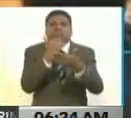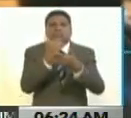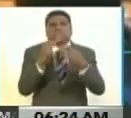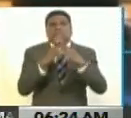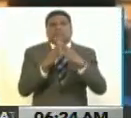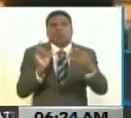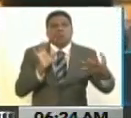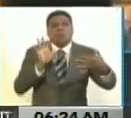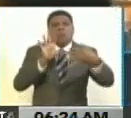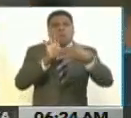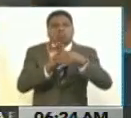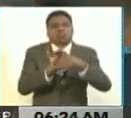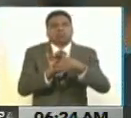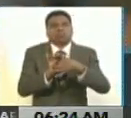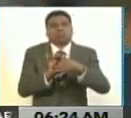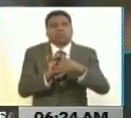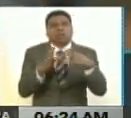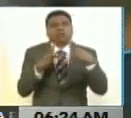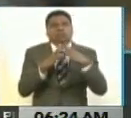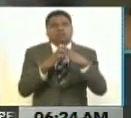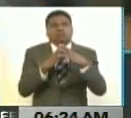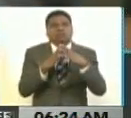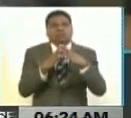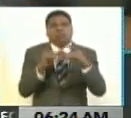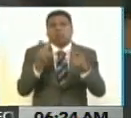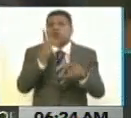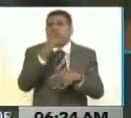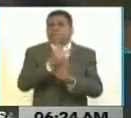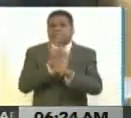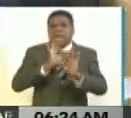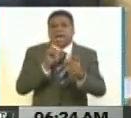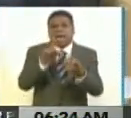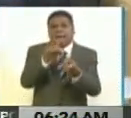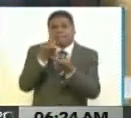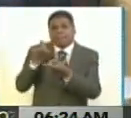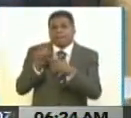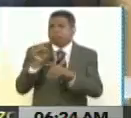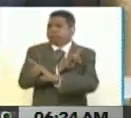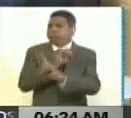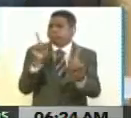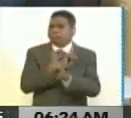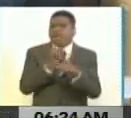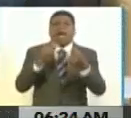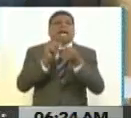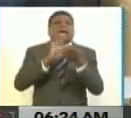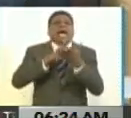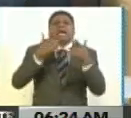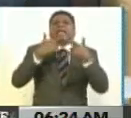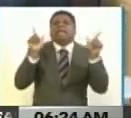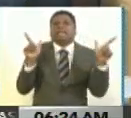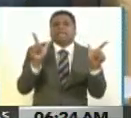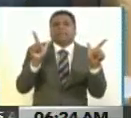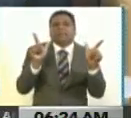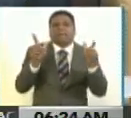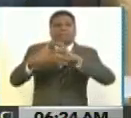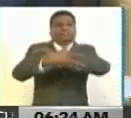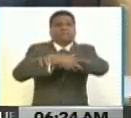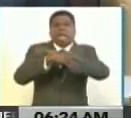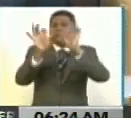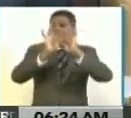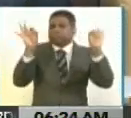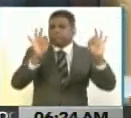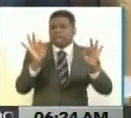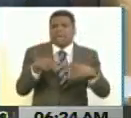bloque sin aranceles, donde podamos competir con otros bloques que actualmente se estaban formando, ¿no?, en ese momento. Y